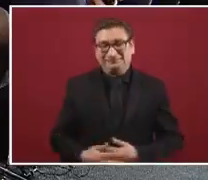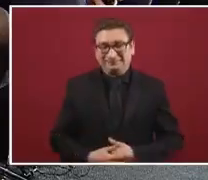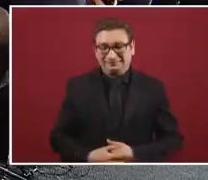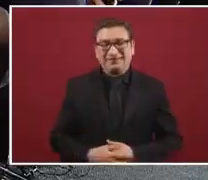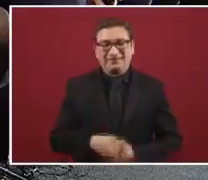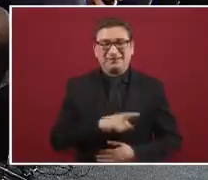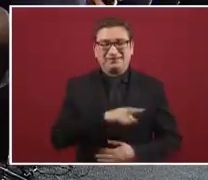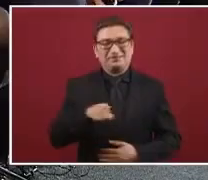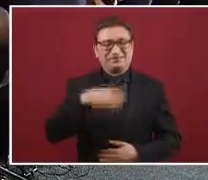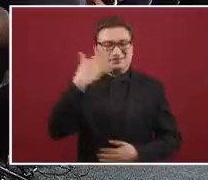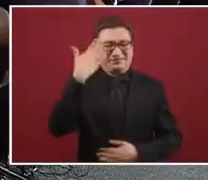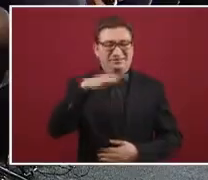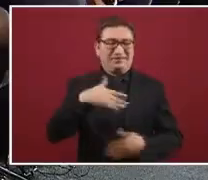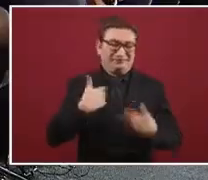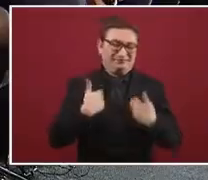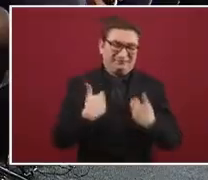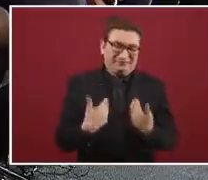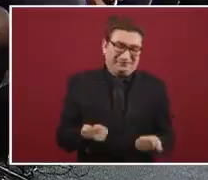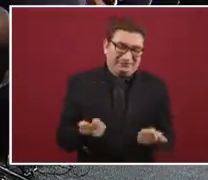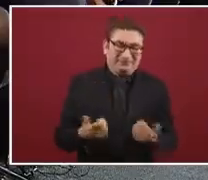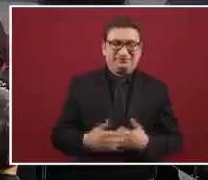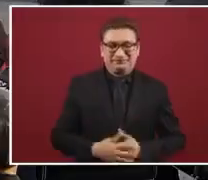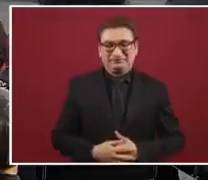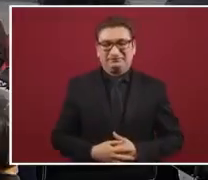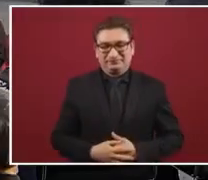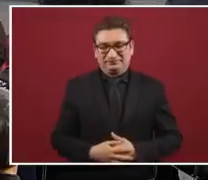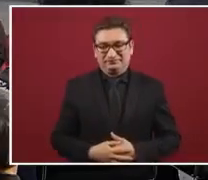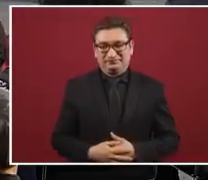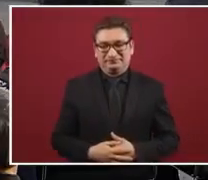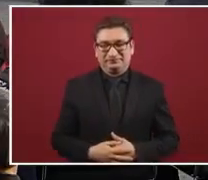Ya ustedes comprenderán. Bueno,